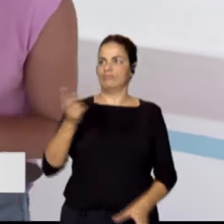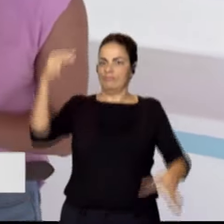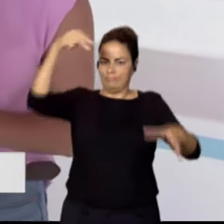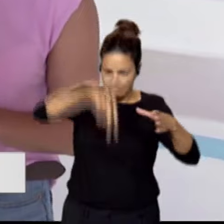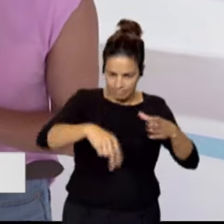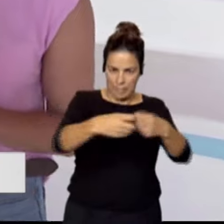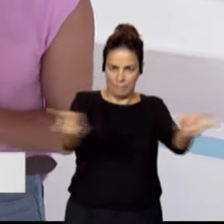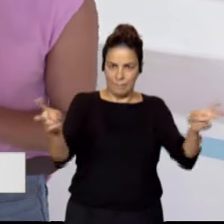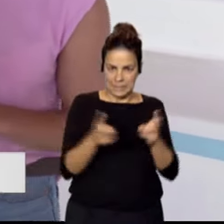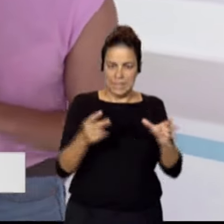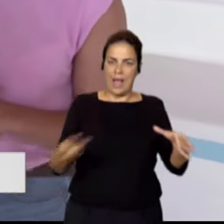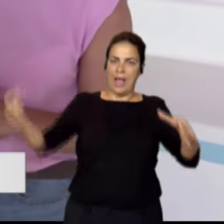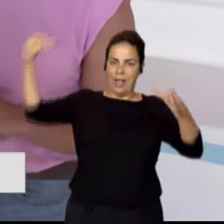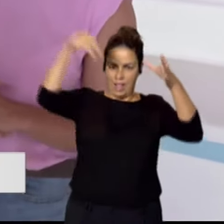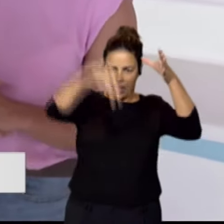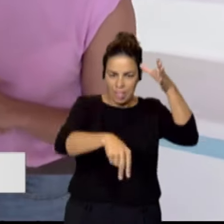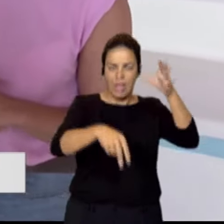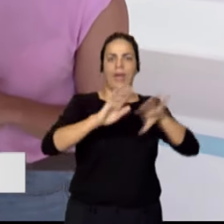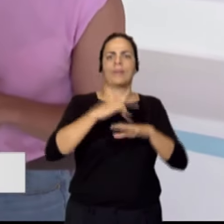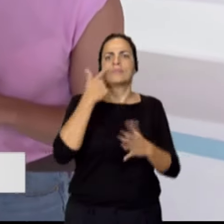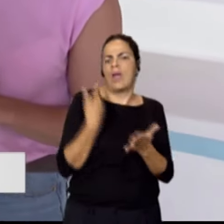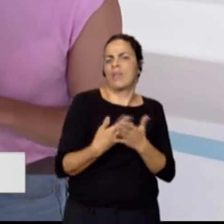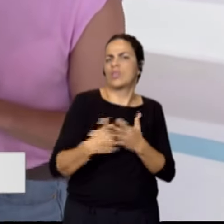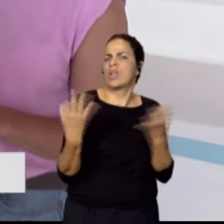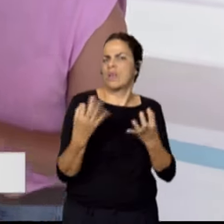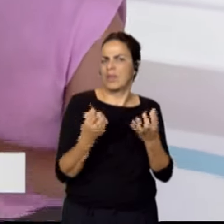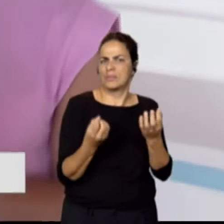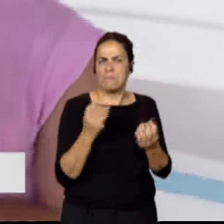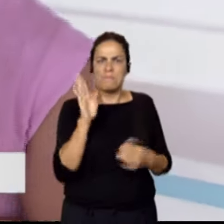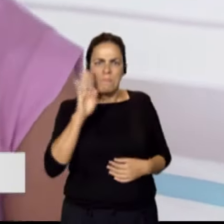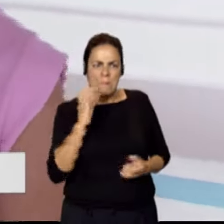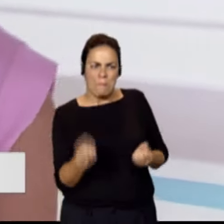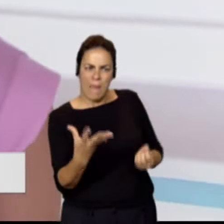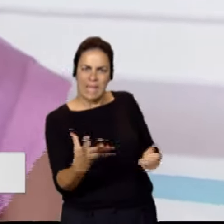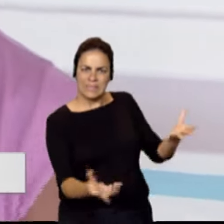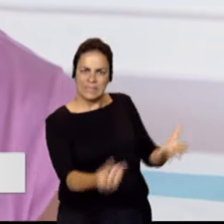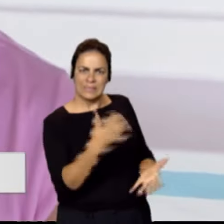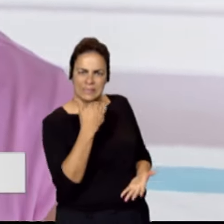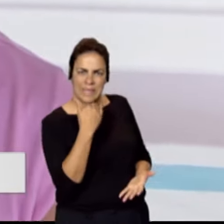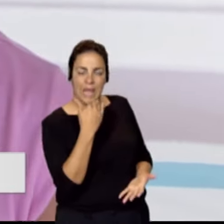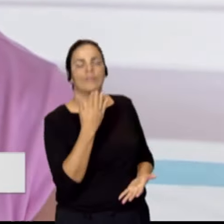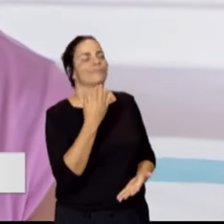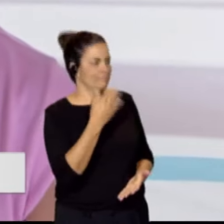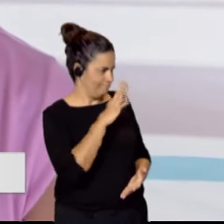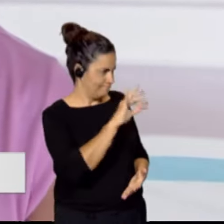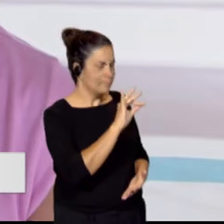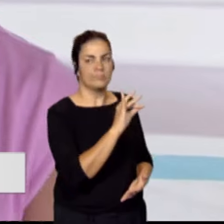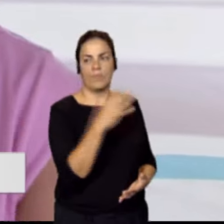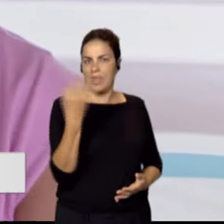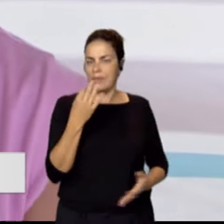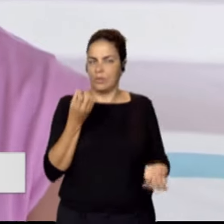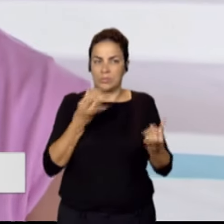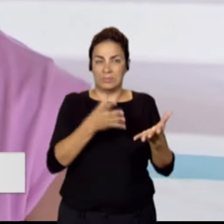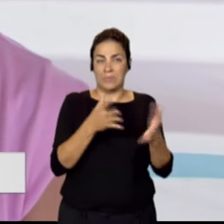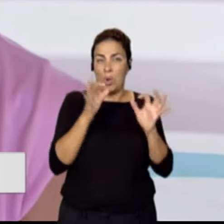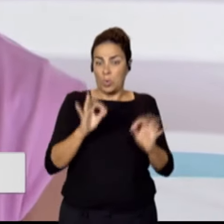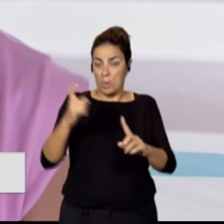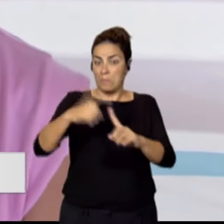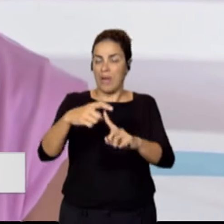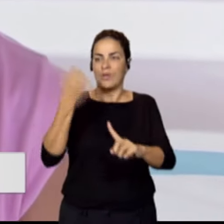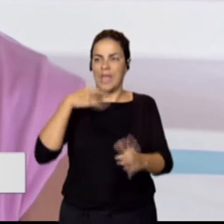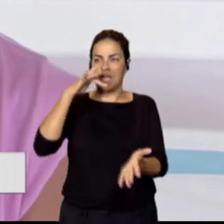piscina para poder Mostrar qué es lo que ocurre han salido unas manchas gber efectivamente hay que decir un poco que la piscina lleva cerrada ahora justo en mayo 2